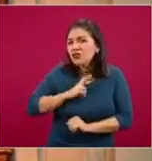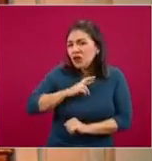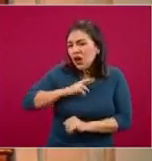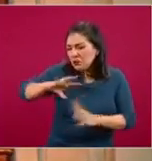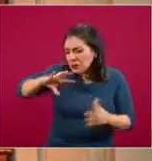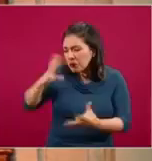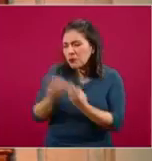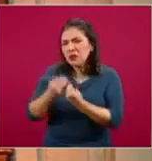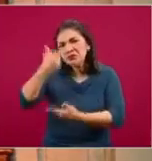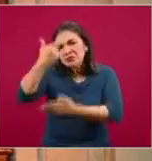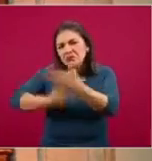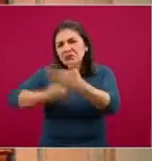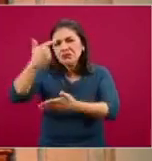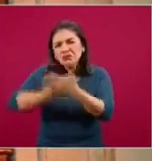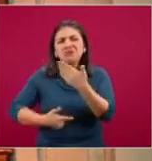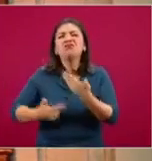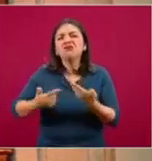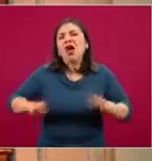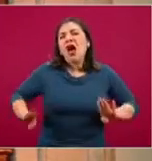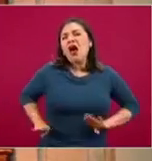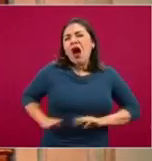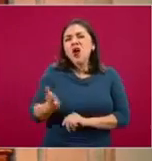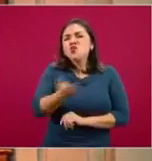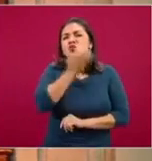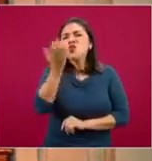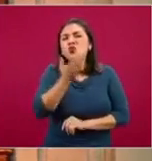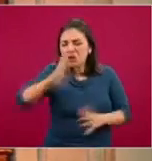aún no tienen una clasificación, sumados a los que ya